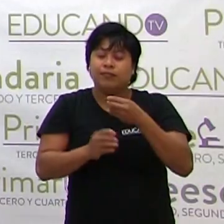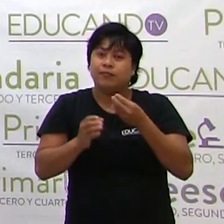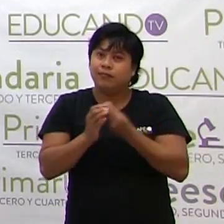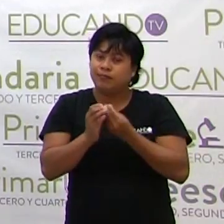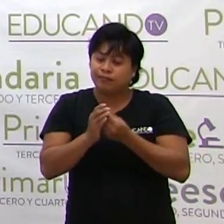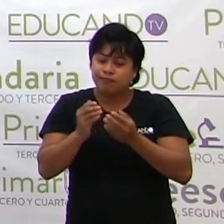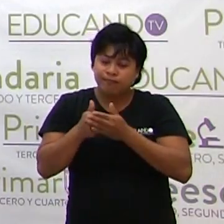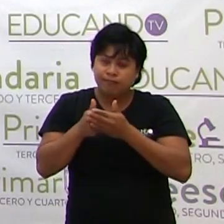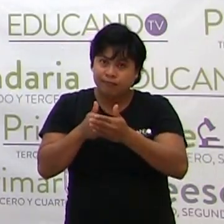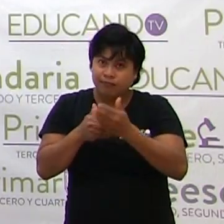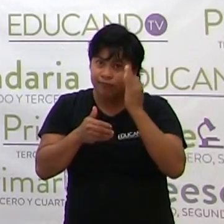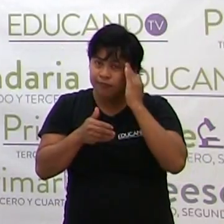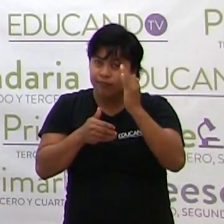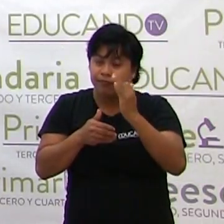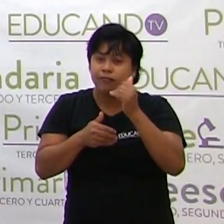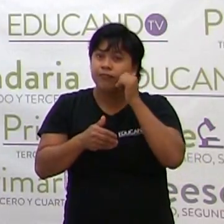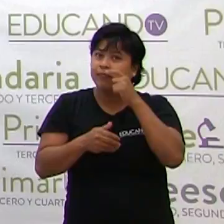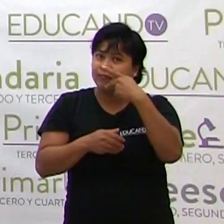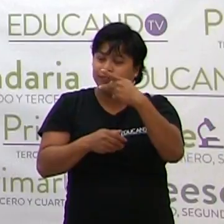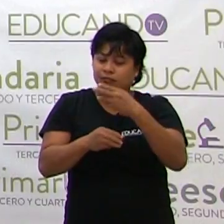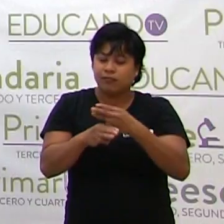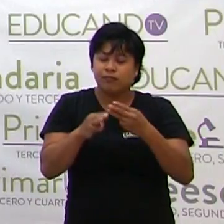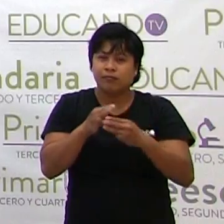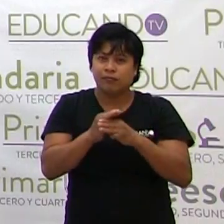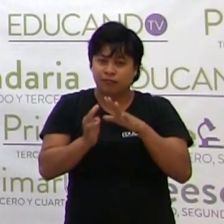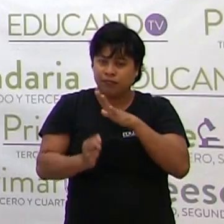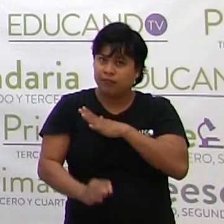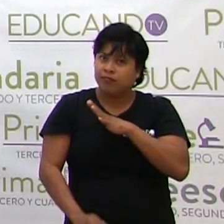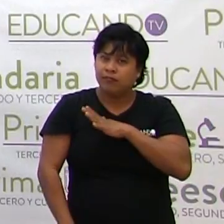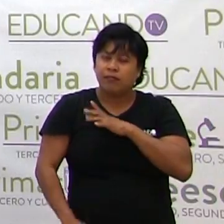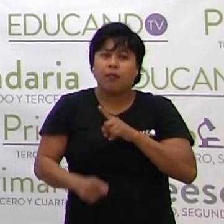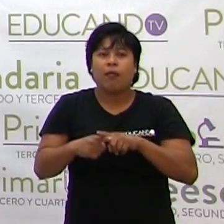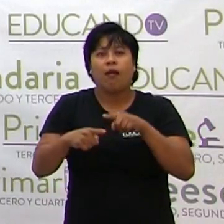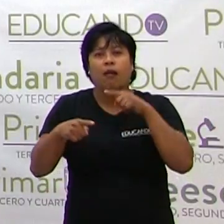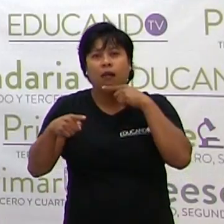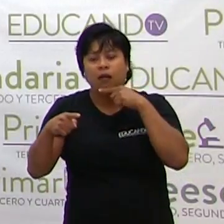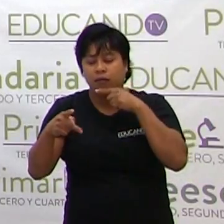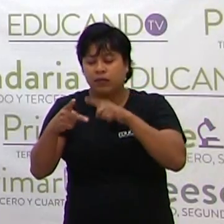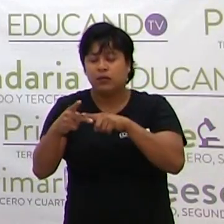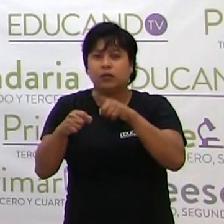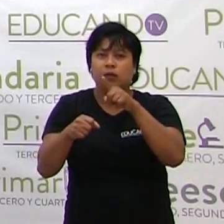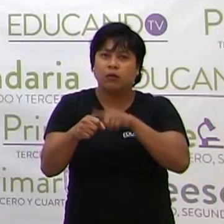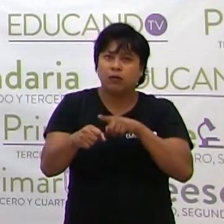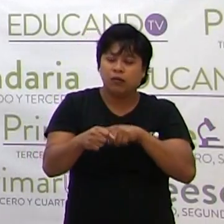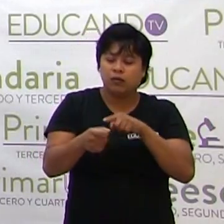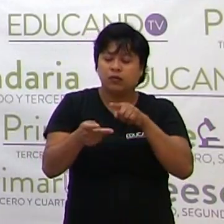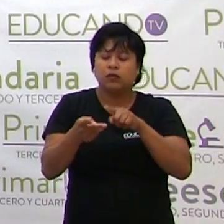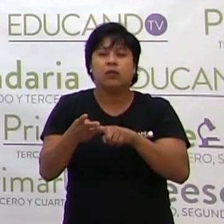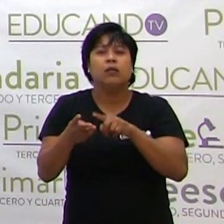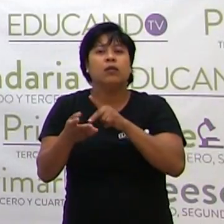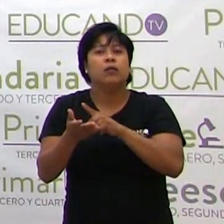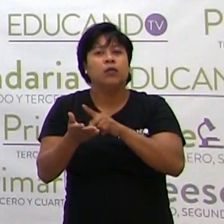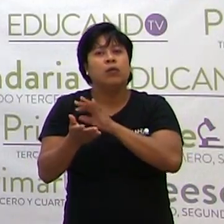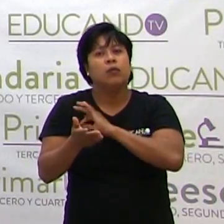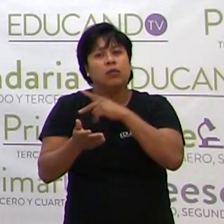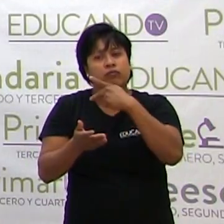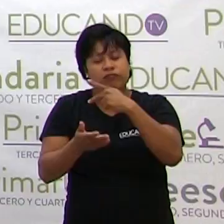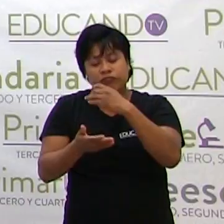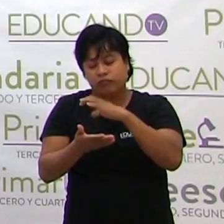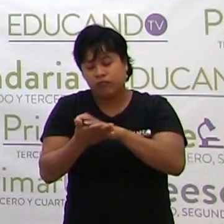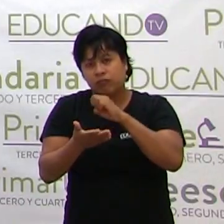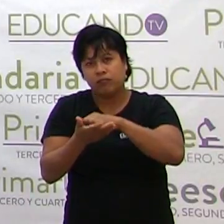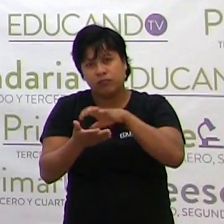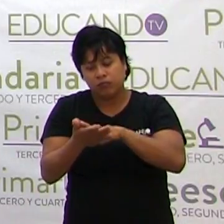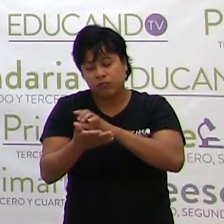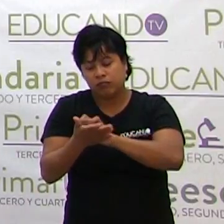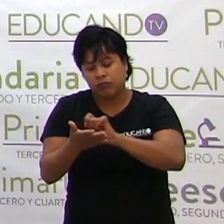estos minutos, con tus materiales escolares que tienes ahí, como tu lápiz, tus colores, tu pluma, puedas anotar, organizar